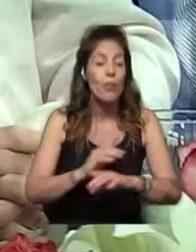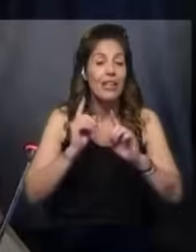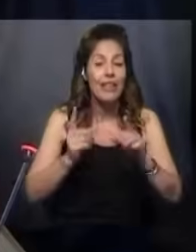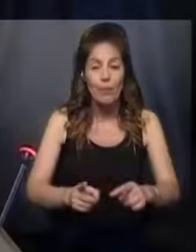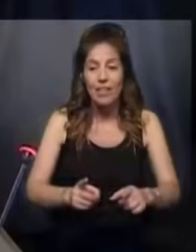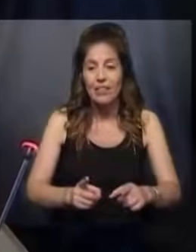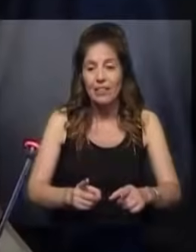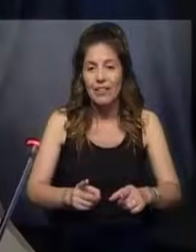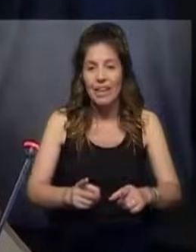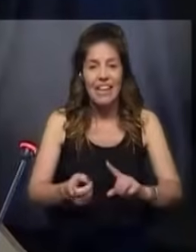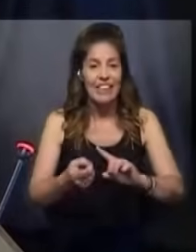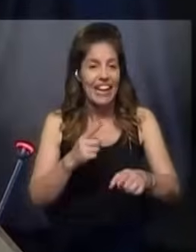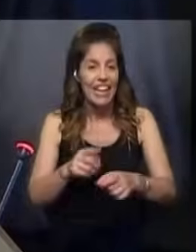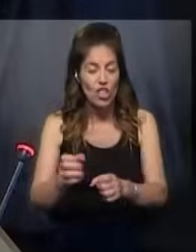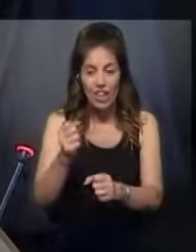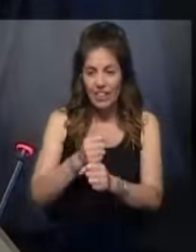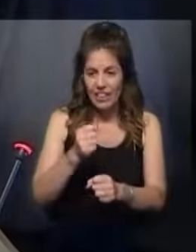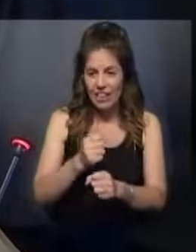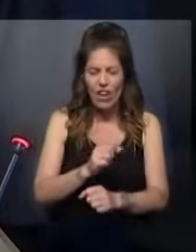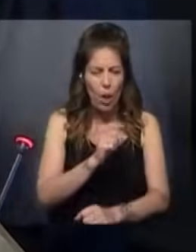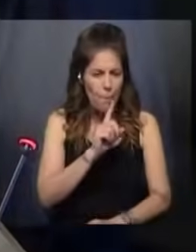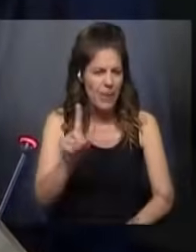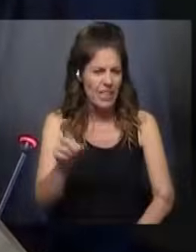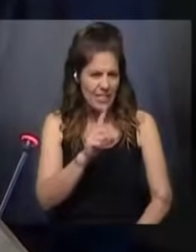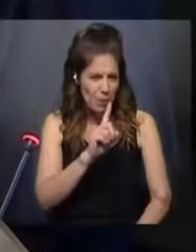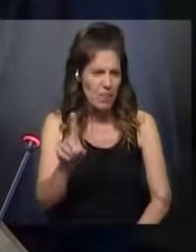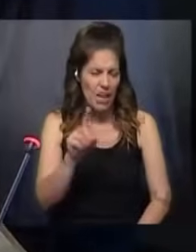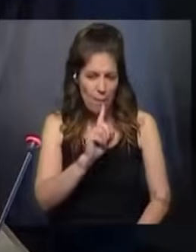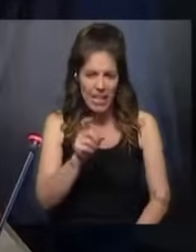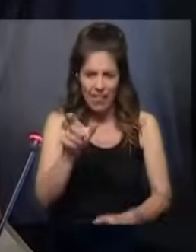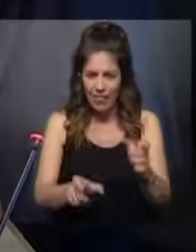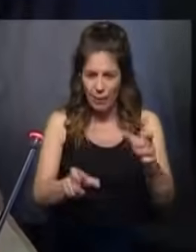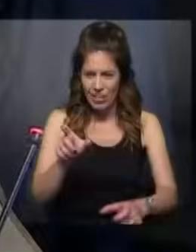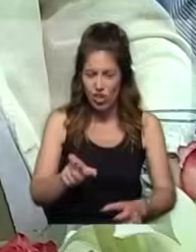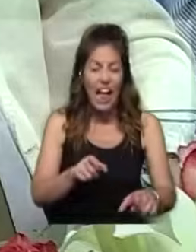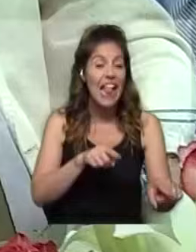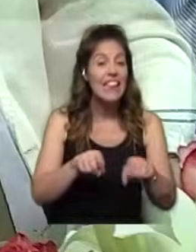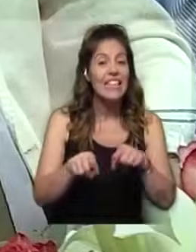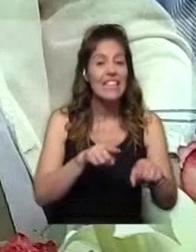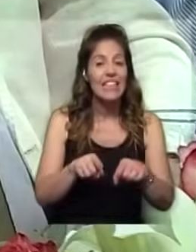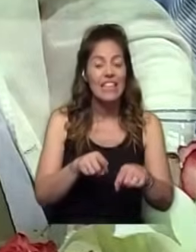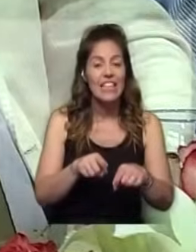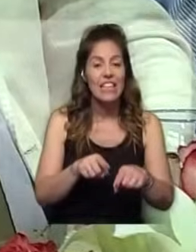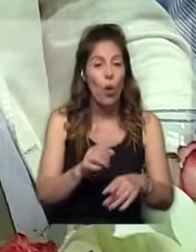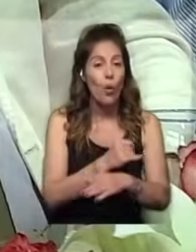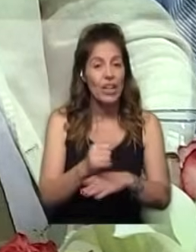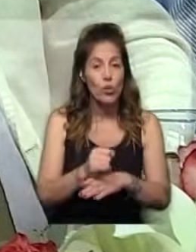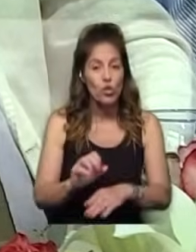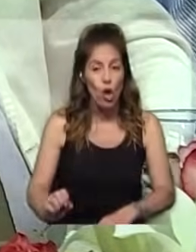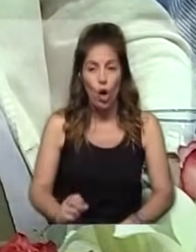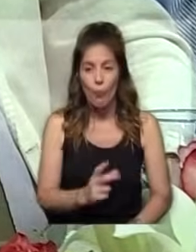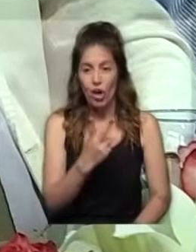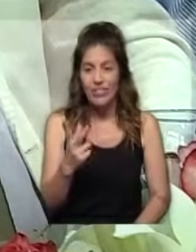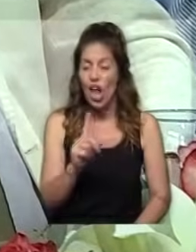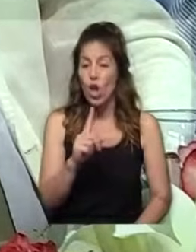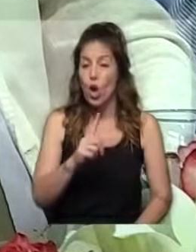de relaciones laborales de miles y miles y miles de personas dirigir un órgano como el codicen no es